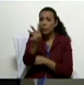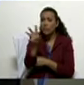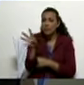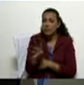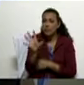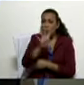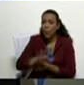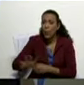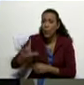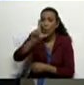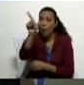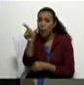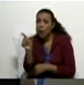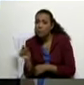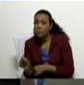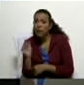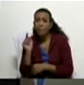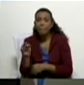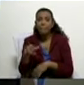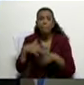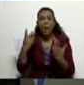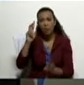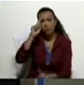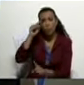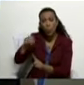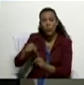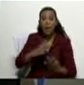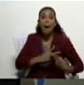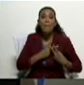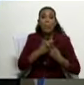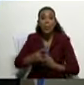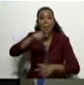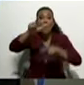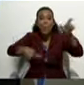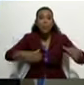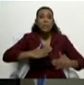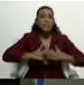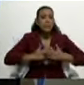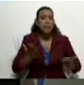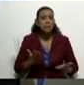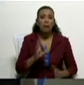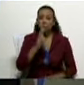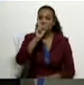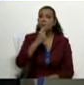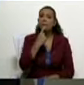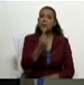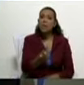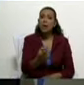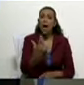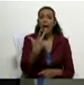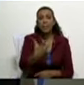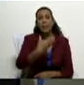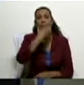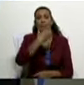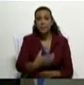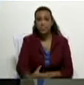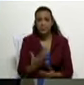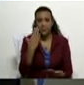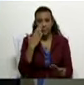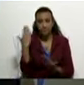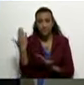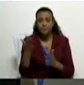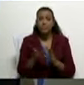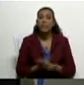Guayana Esequiba para que la voluntad del pueblo se exprese el día 3